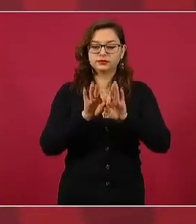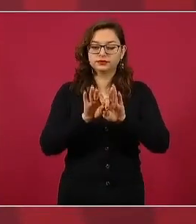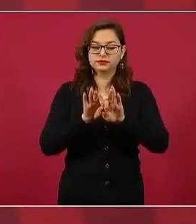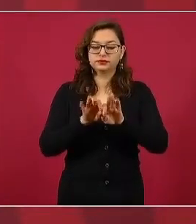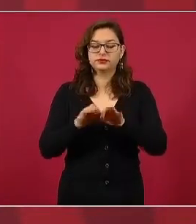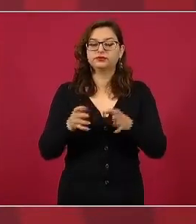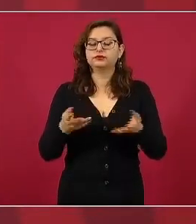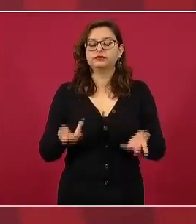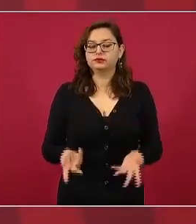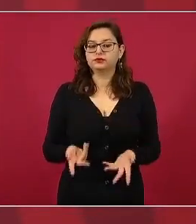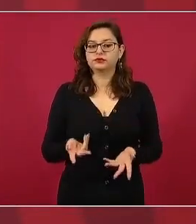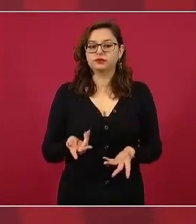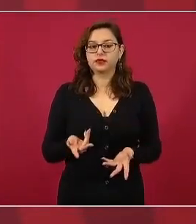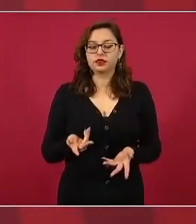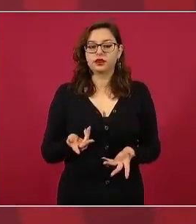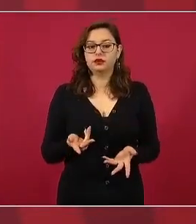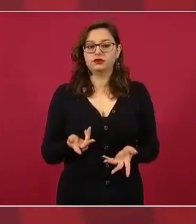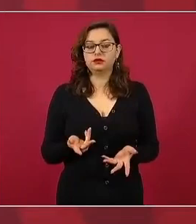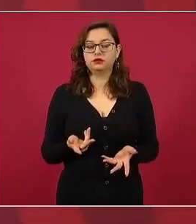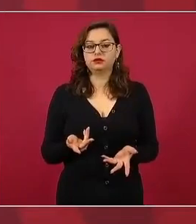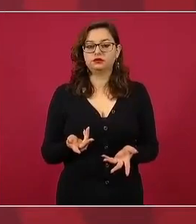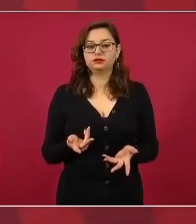Y no dejarse engañar de que